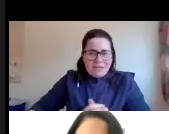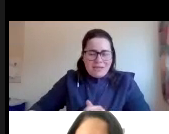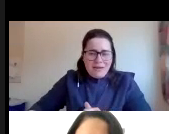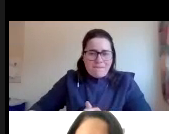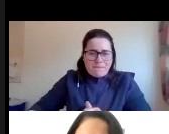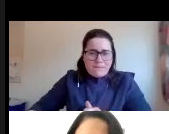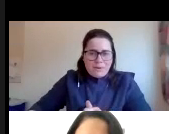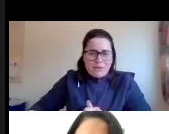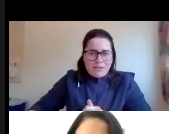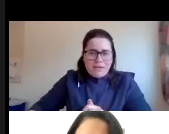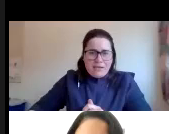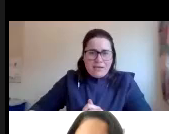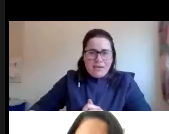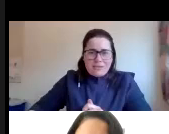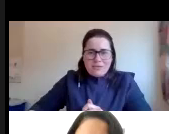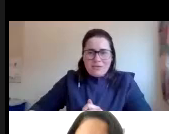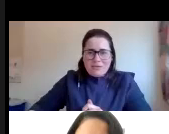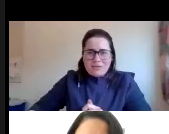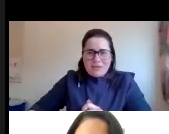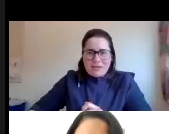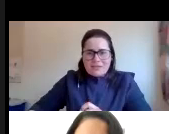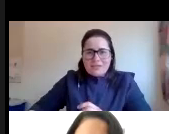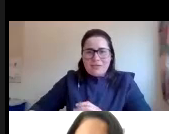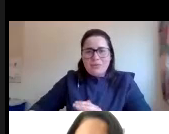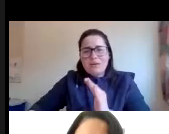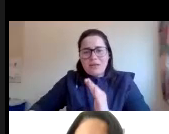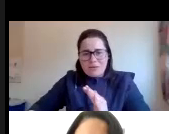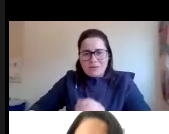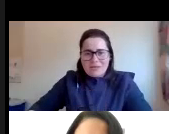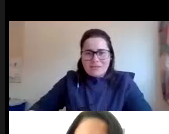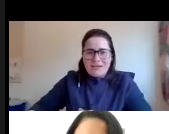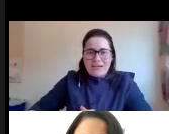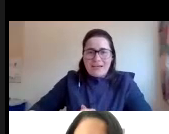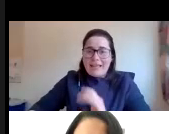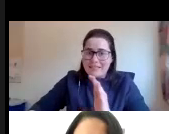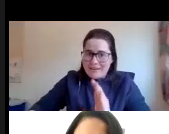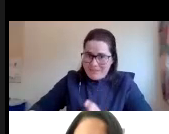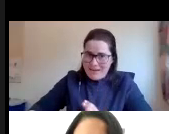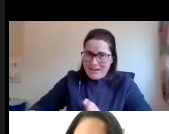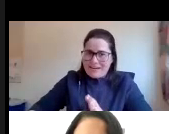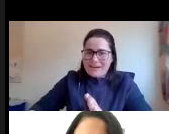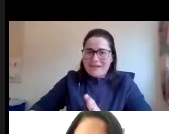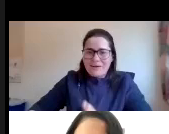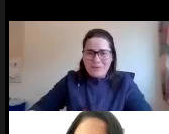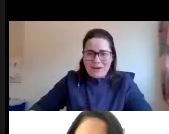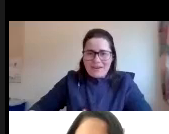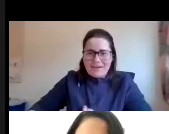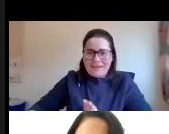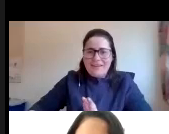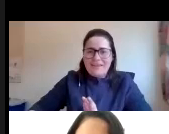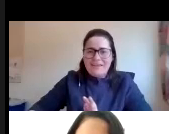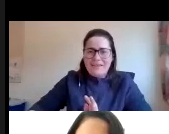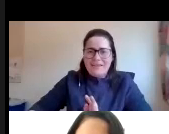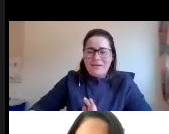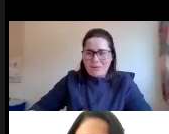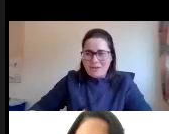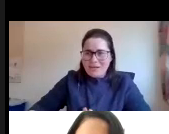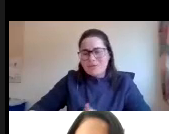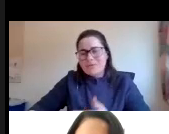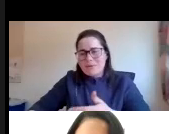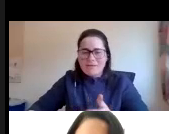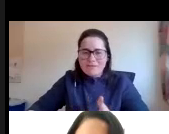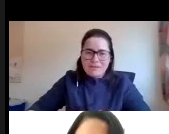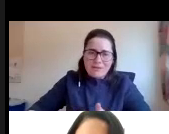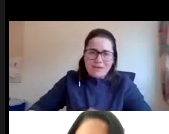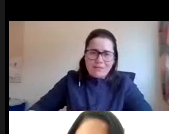esta manera porque esto, o sea, si un río está entre mala, regular y buena,